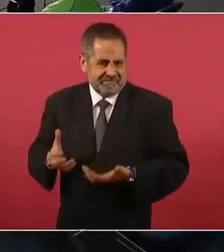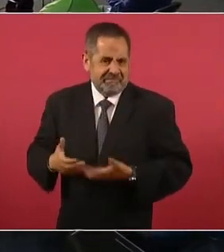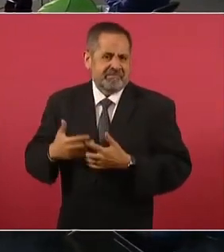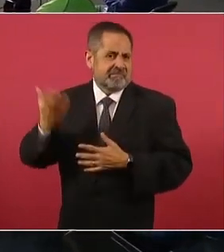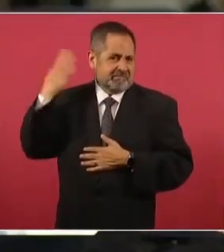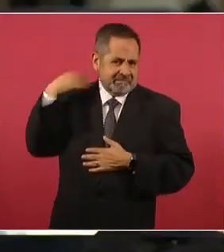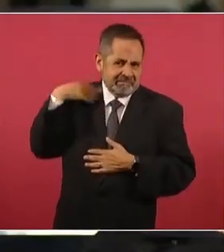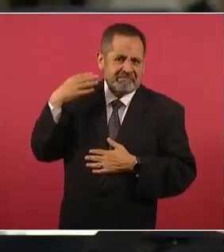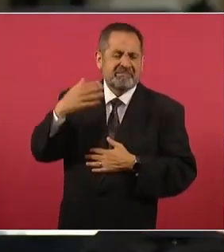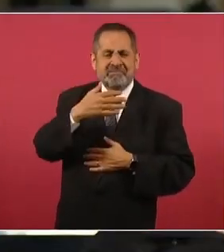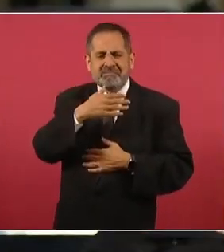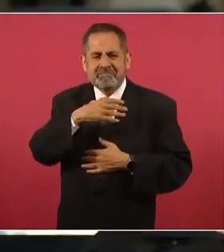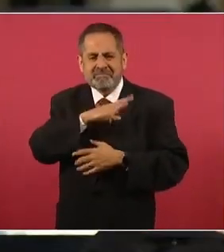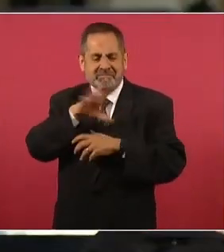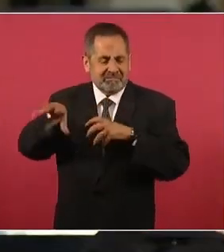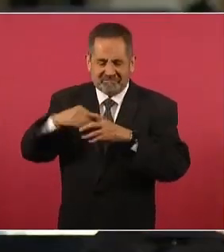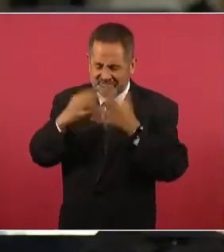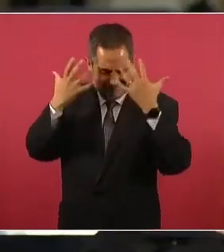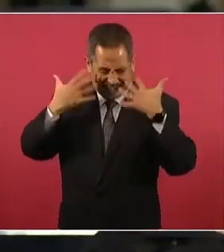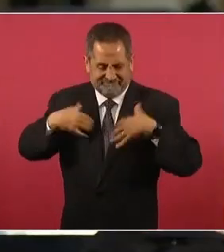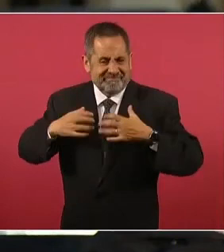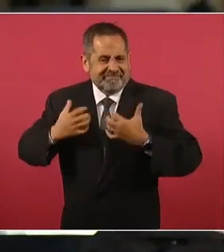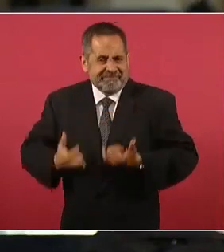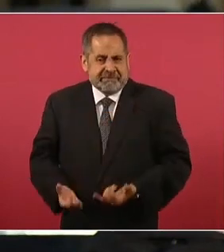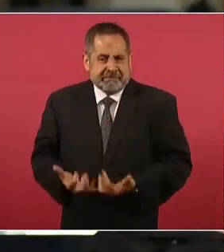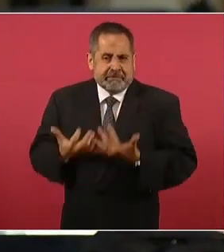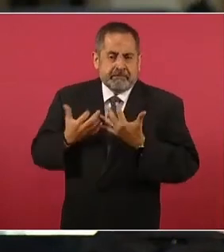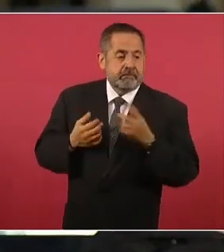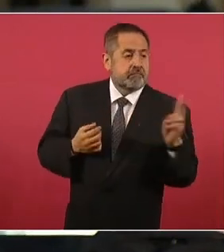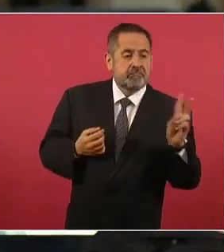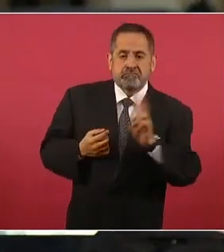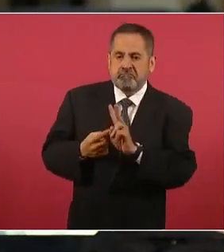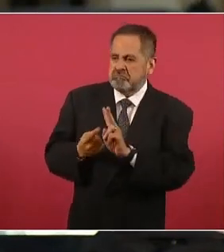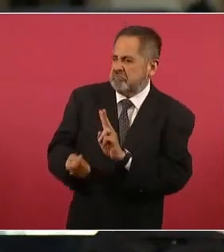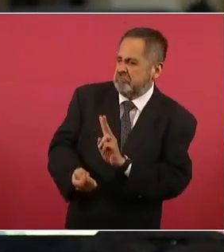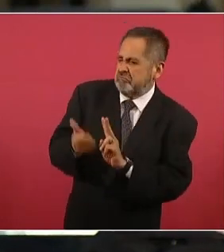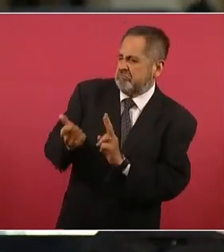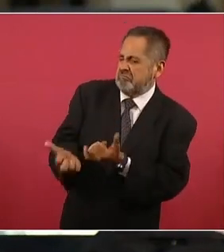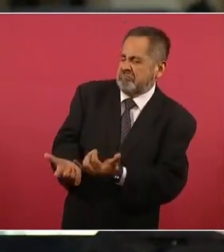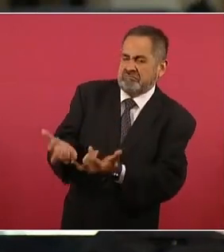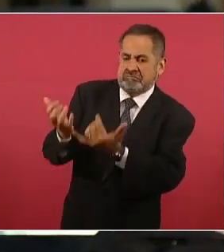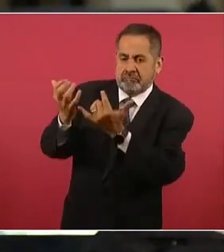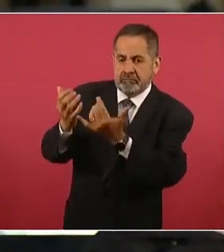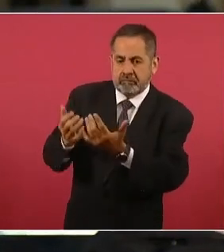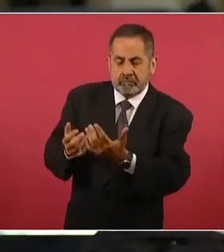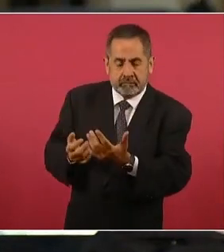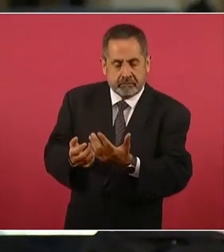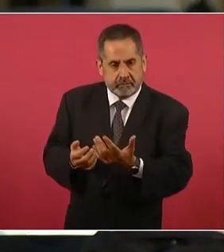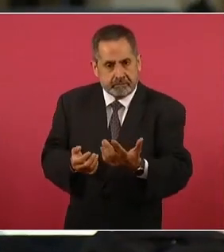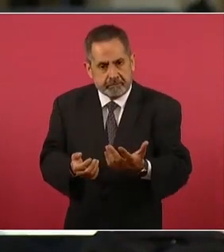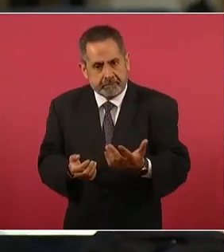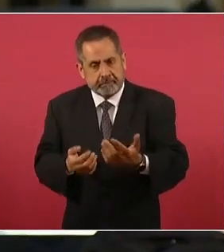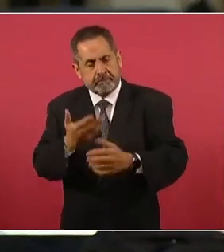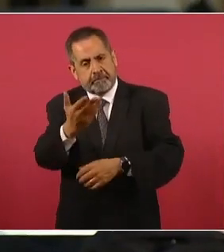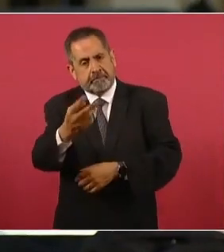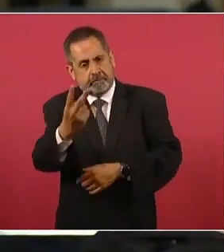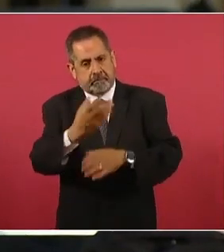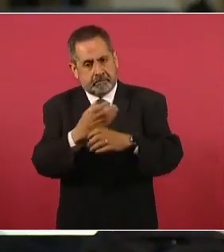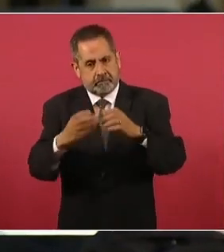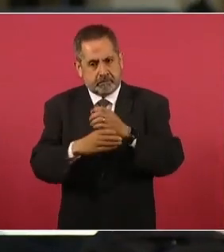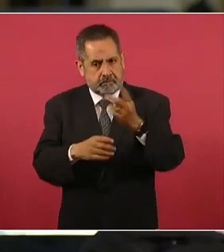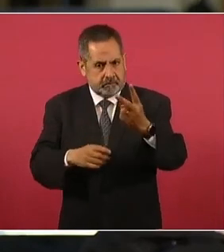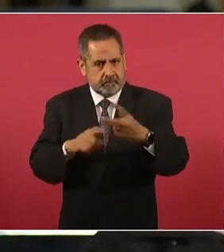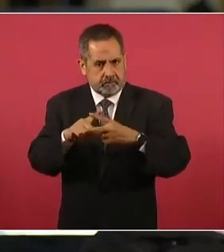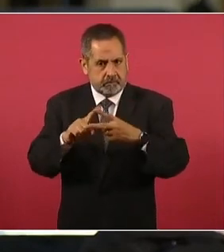omóplato y en la caja torácica. Presidente, yo le quiero pedir 2 cosas con este tema. Uno, que